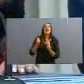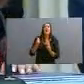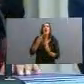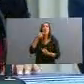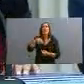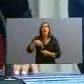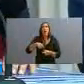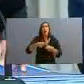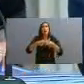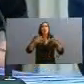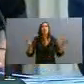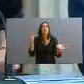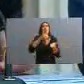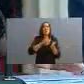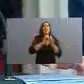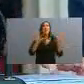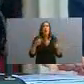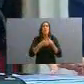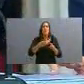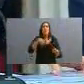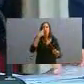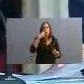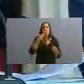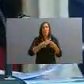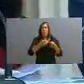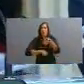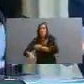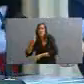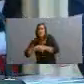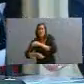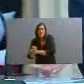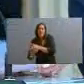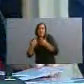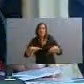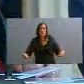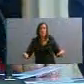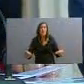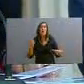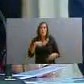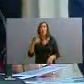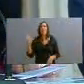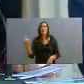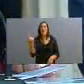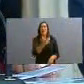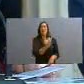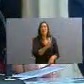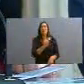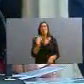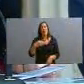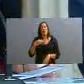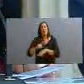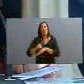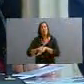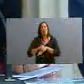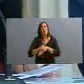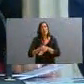del narcotráfico y de otros temas, pero quiero que cada uno tome la responsabilidad que le corresponde en materia